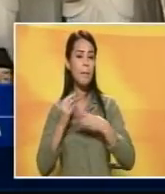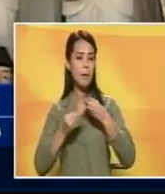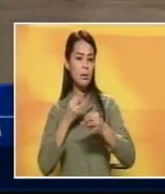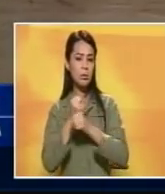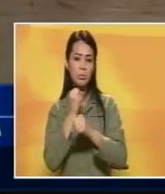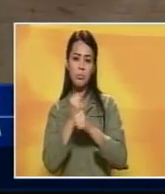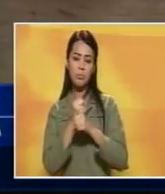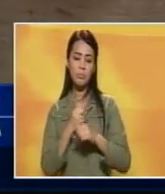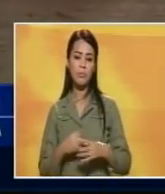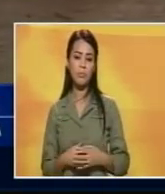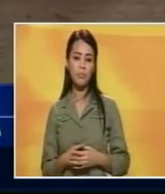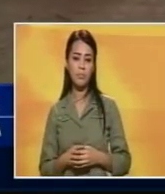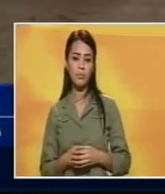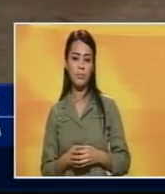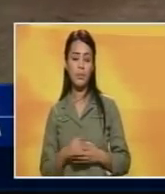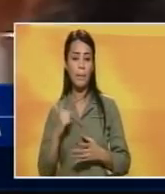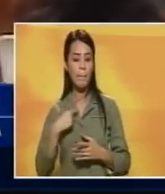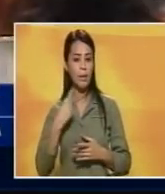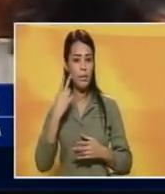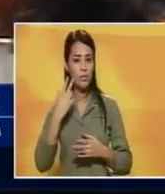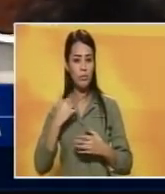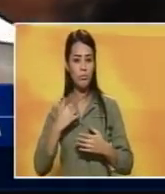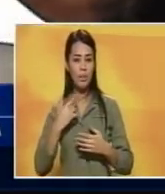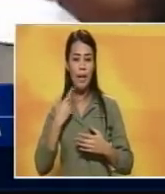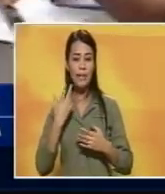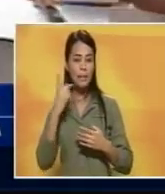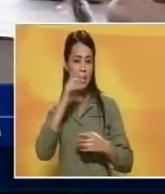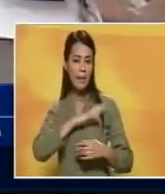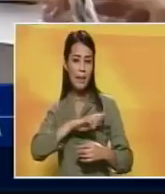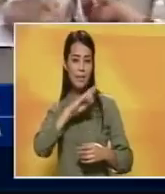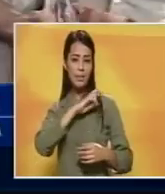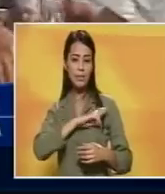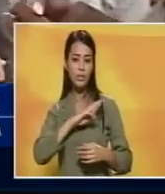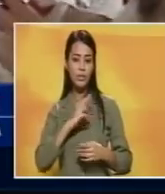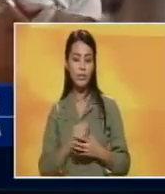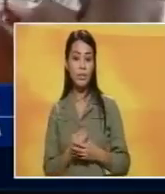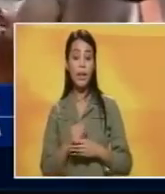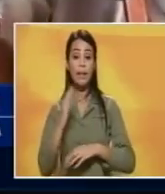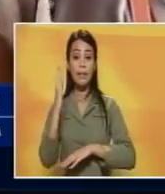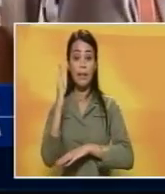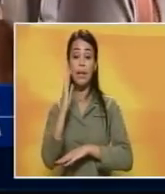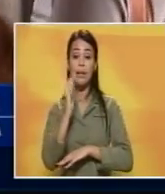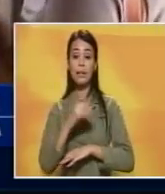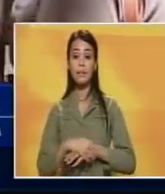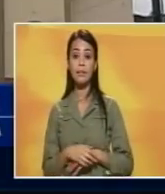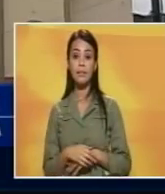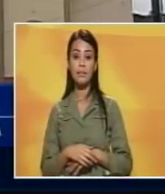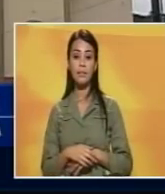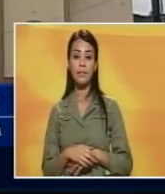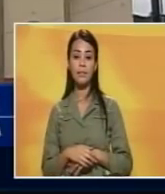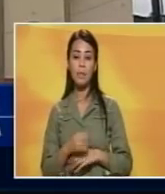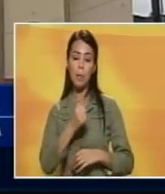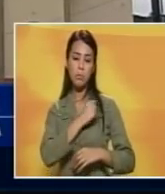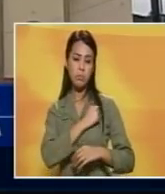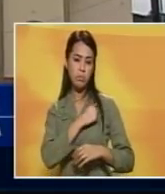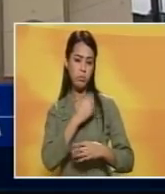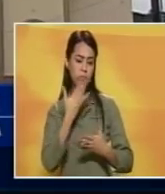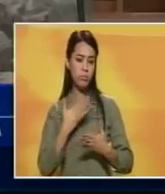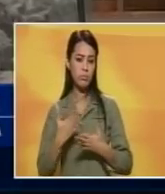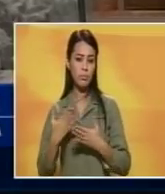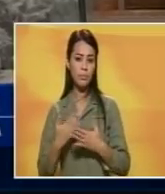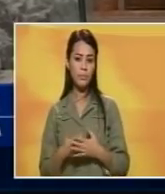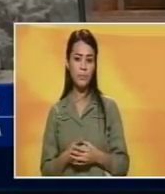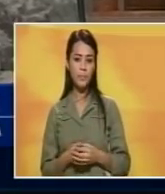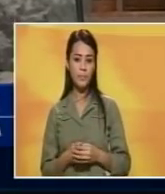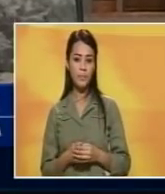ejercía, además de su innata inspiración religiosa, que fue tomada en cuenta por la Iglesia Católica para ser considerado como el venerable, luego